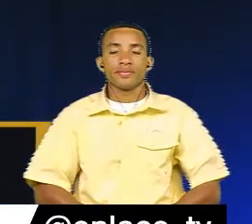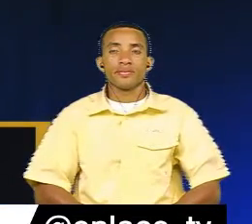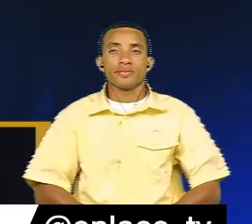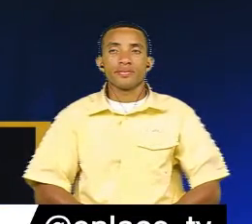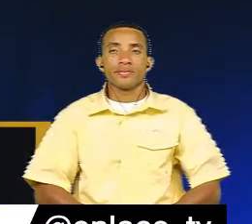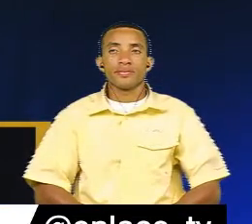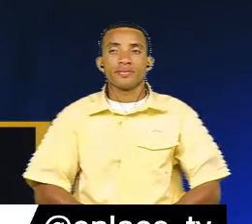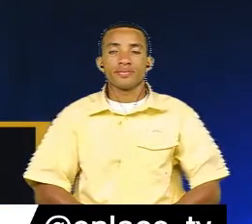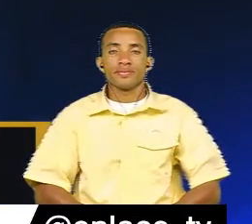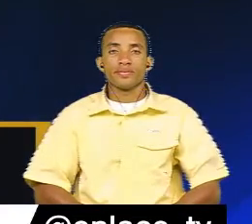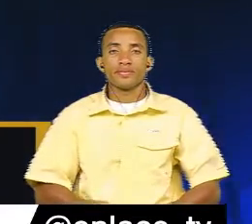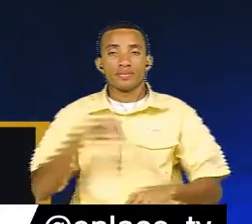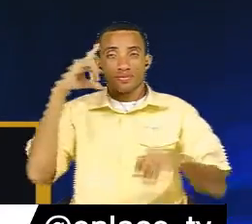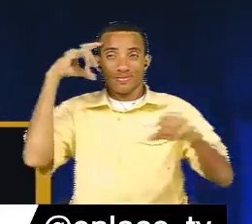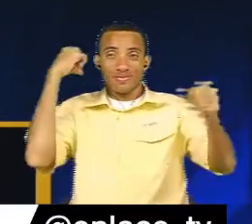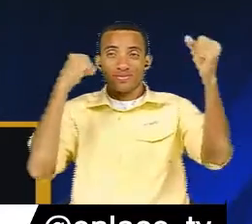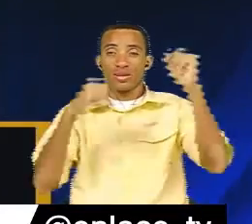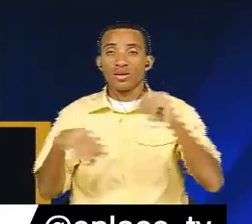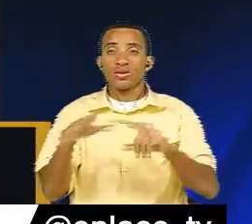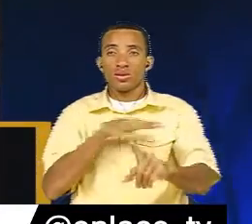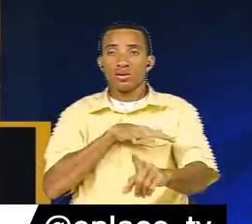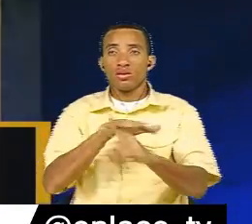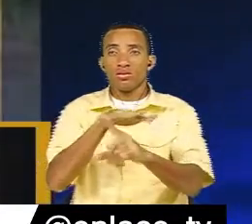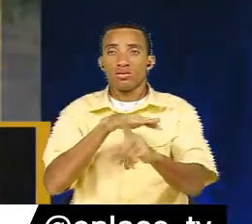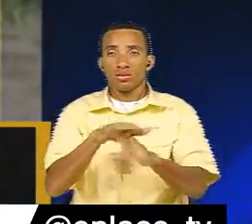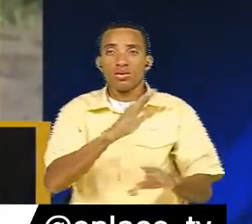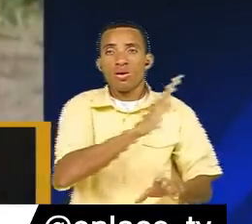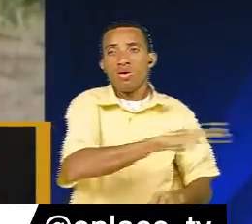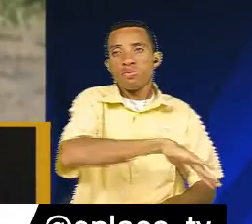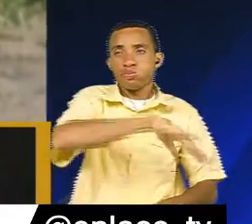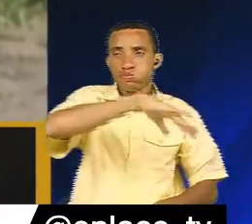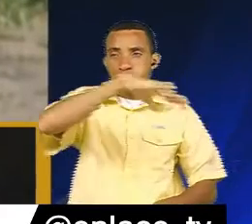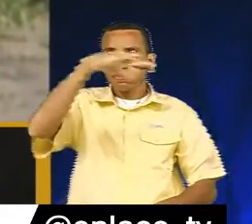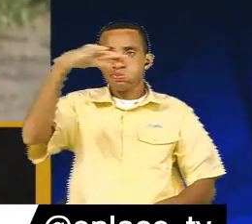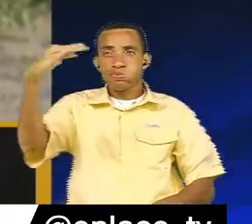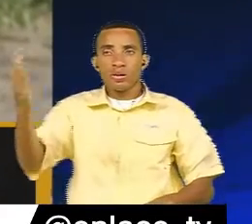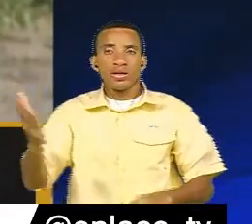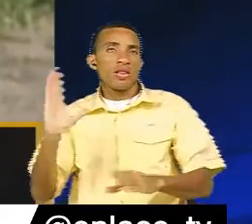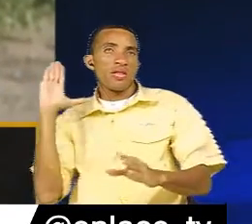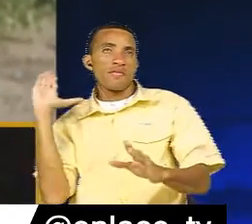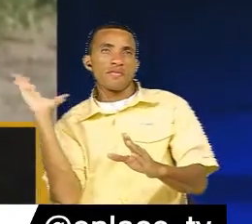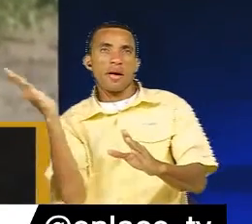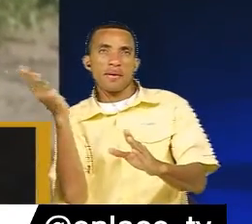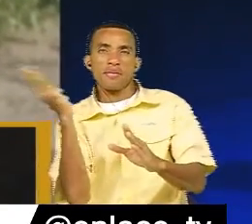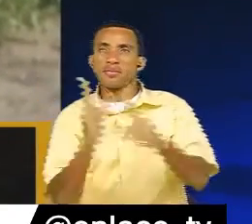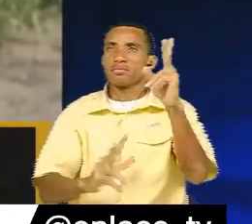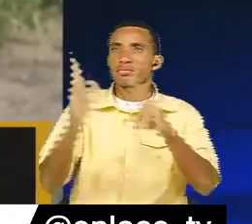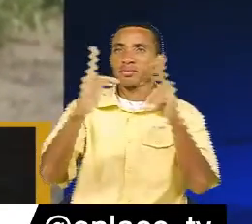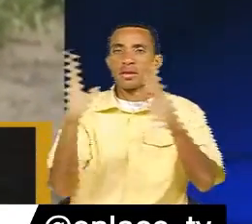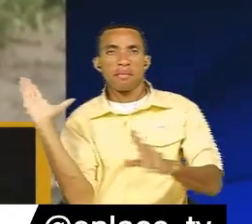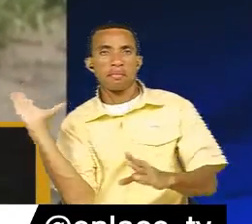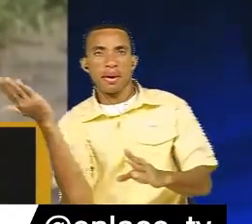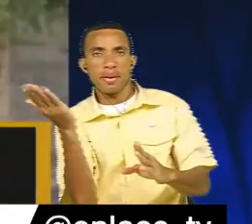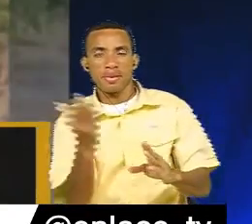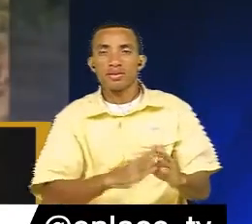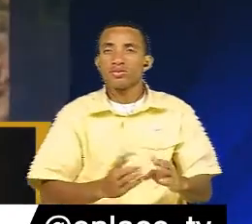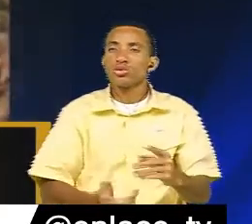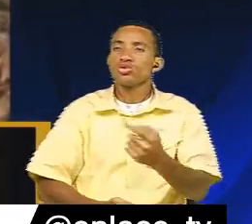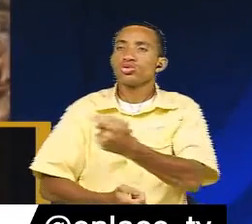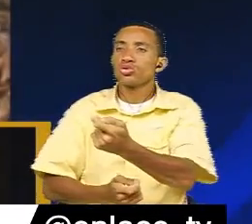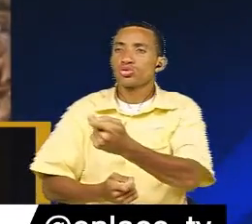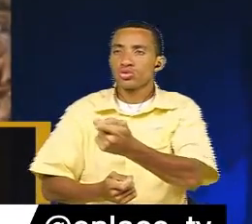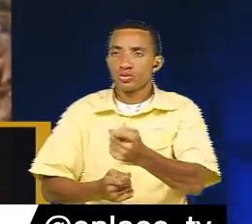Desesperados se muestran quienes se han visto afectados por las montañas de residuos de podas que han sido ubicados muy cerca a lo que los barranqueños reconocemos